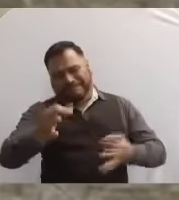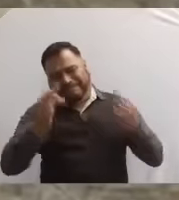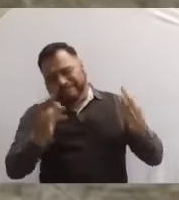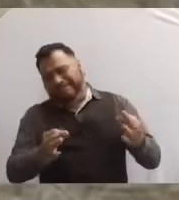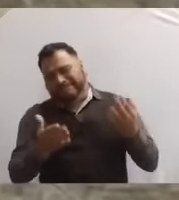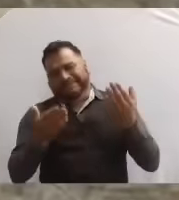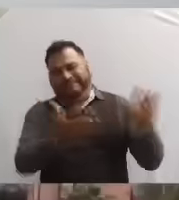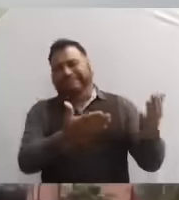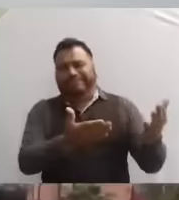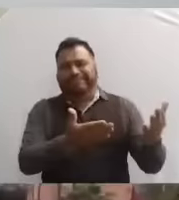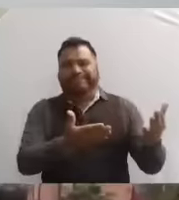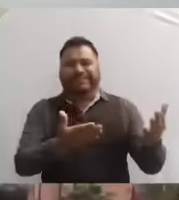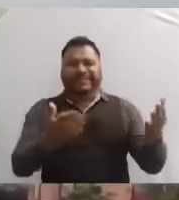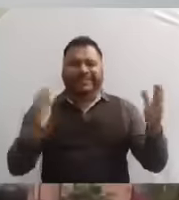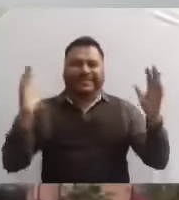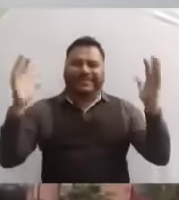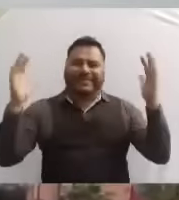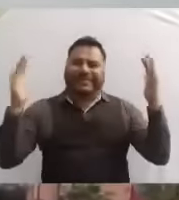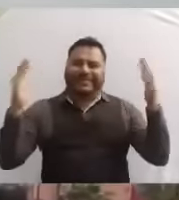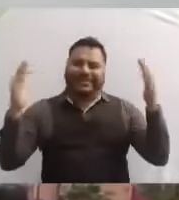Obrador!